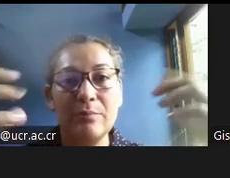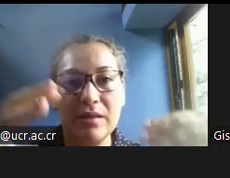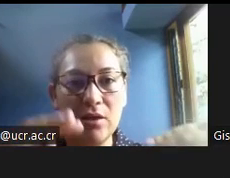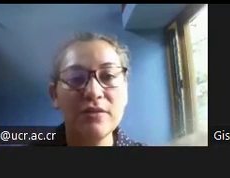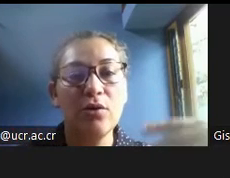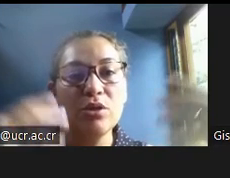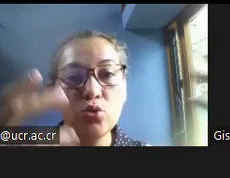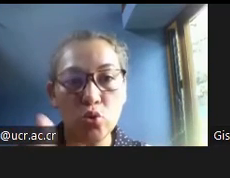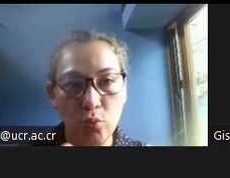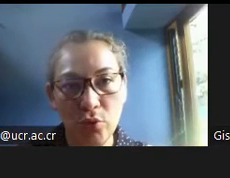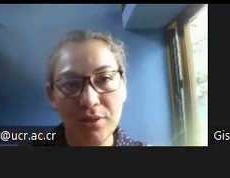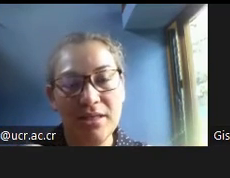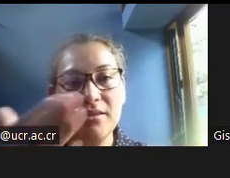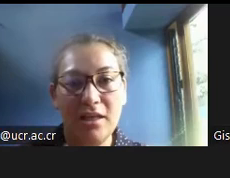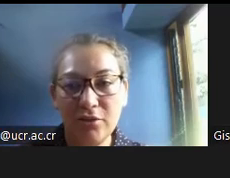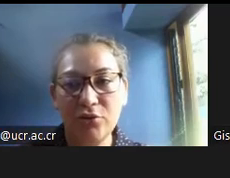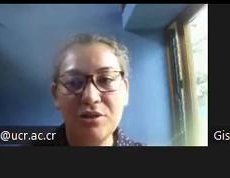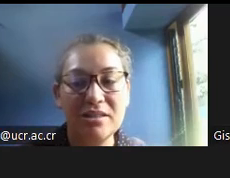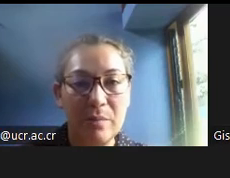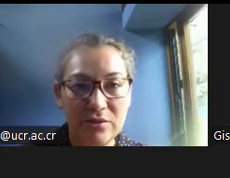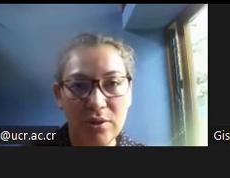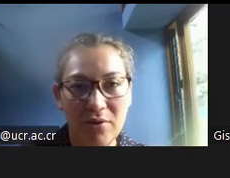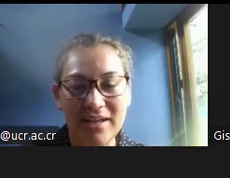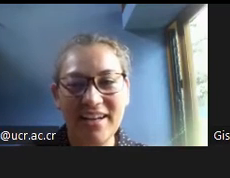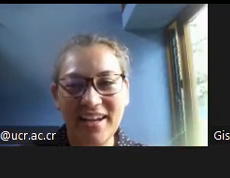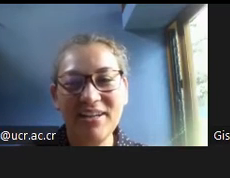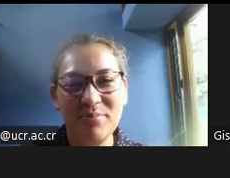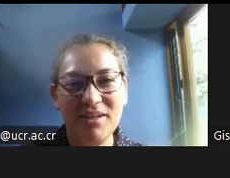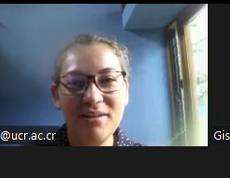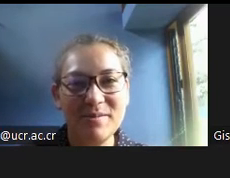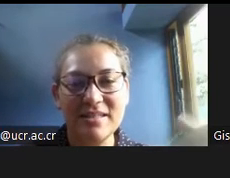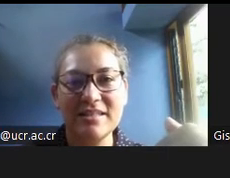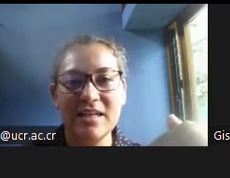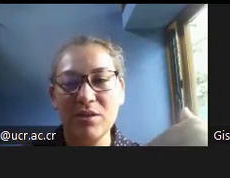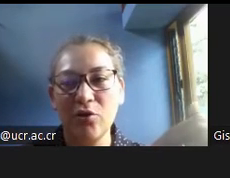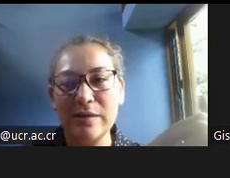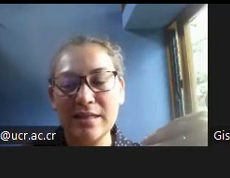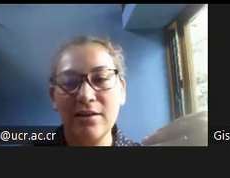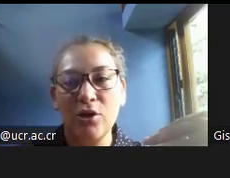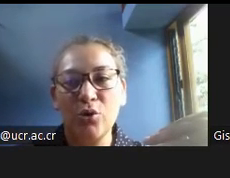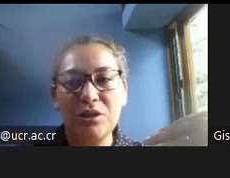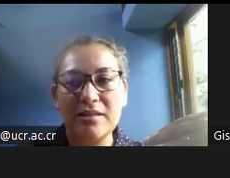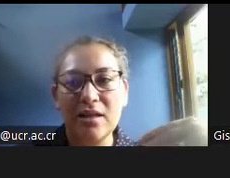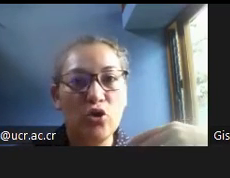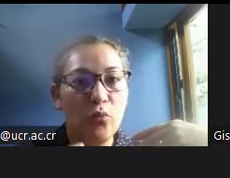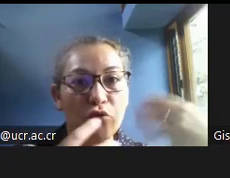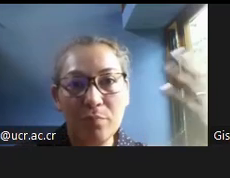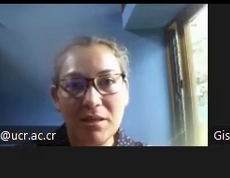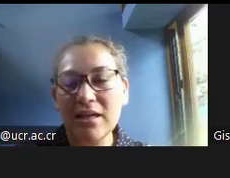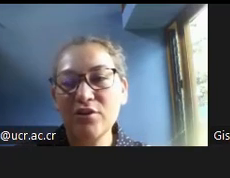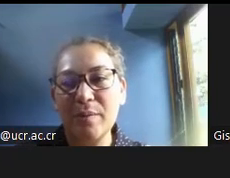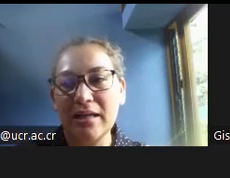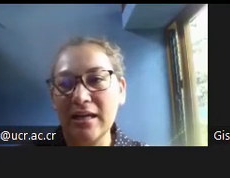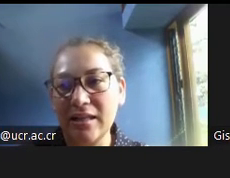tratando de que el video sea un insumo dentro de este espacio que va a crear, ¿verdad? Si el video va a ser utilizado como